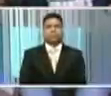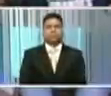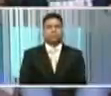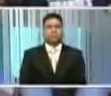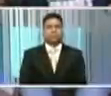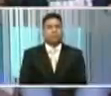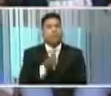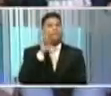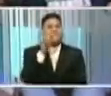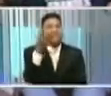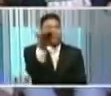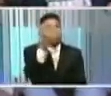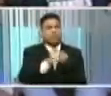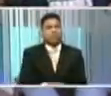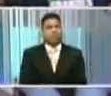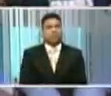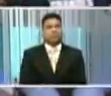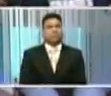Fíjense ustedes.